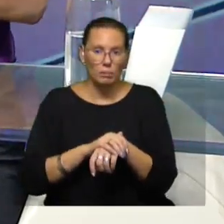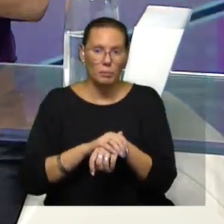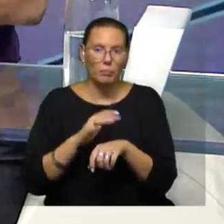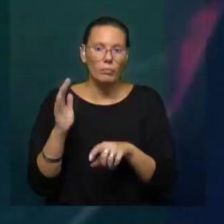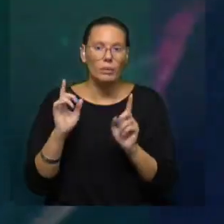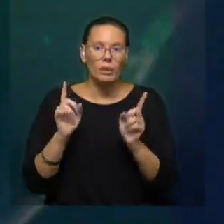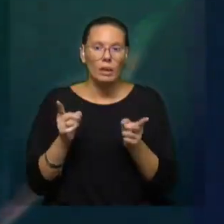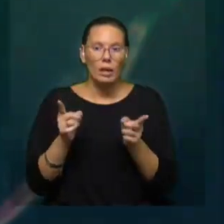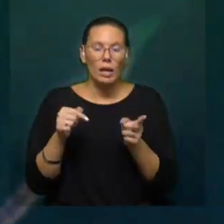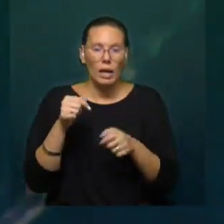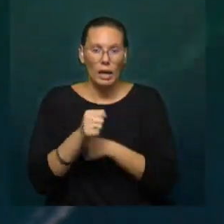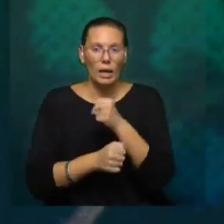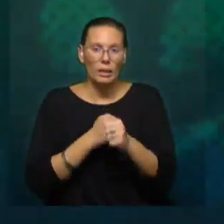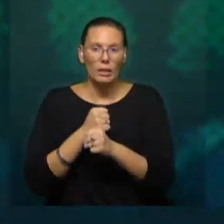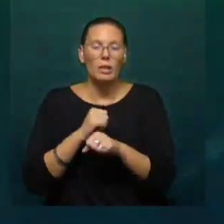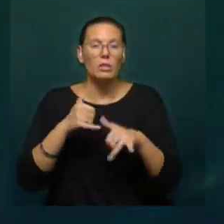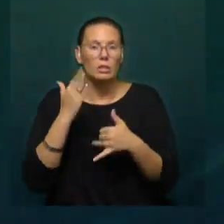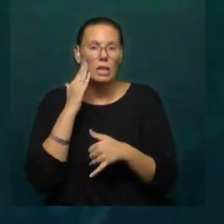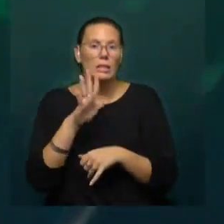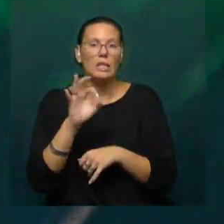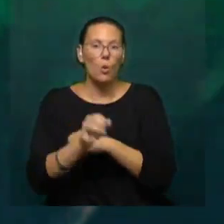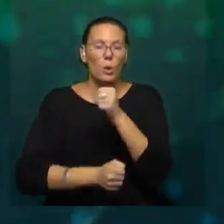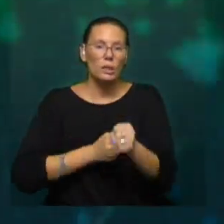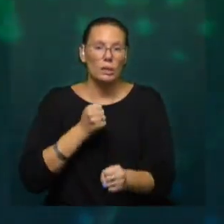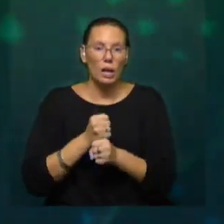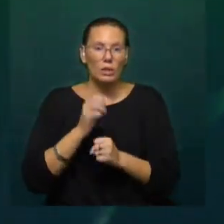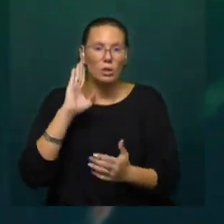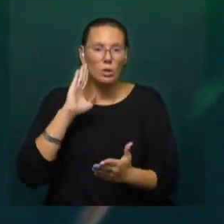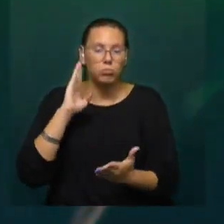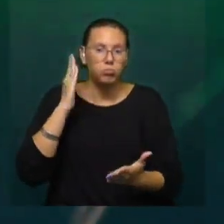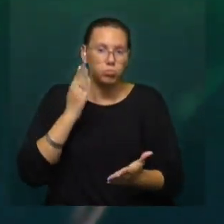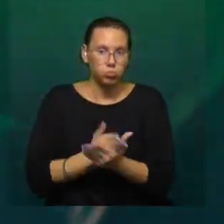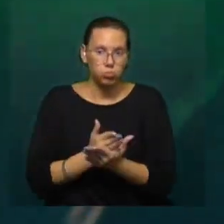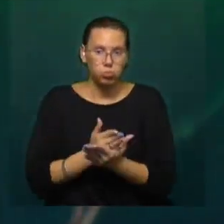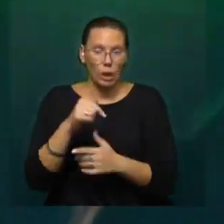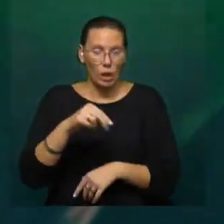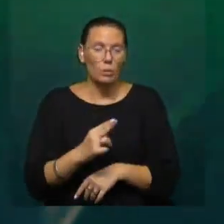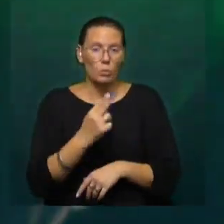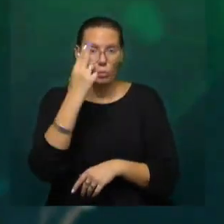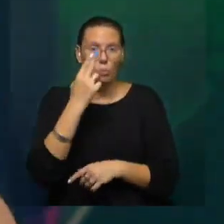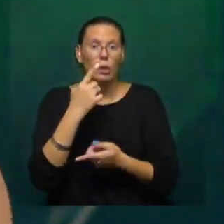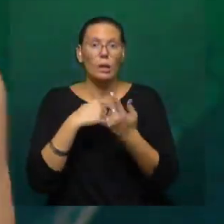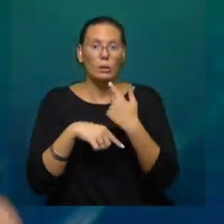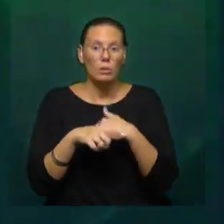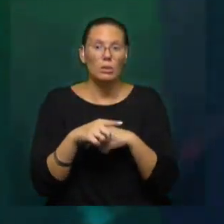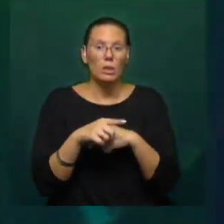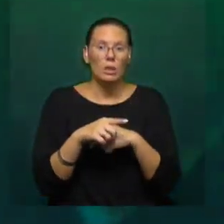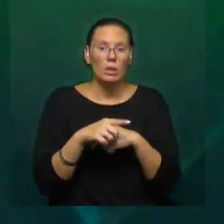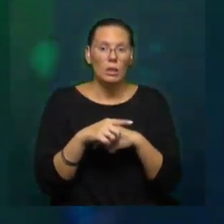además, bueno, este año, como ustedes ya saben, se cumplen 50 años del golpe de Estado en Uruguay. Entonces, bueno, vamos a